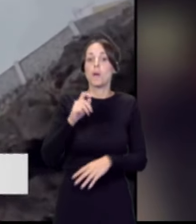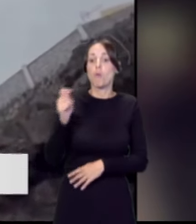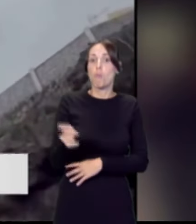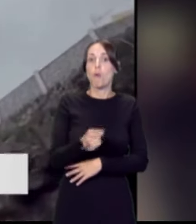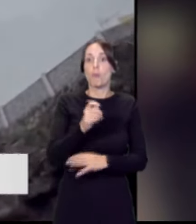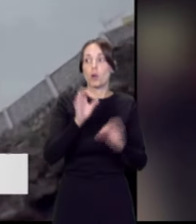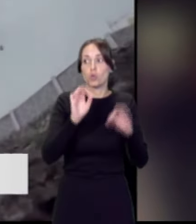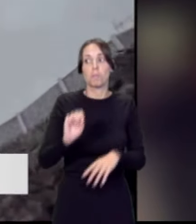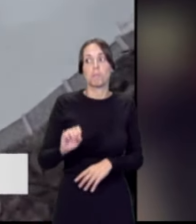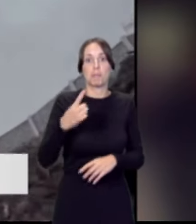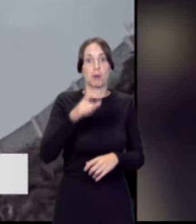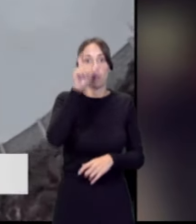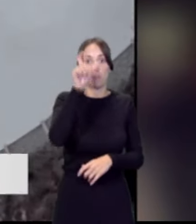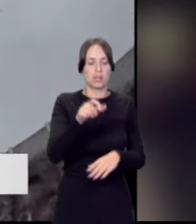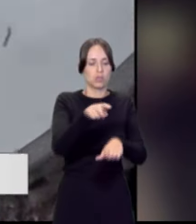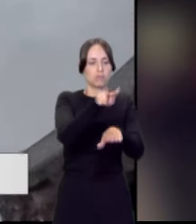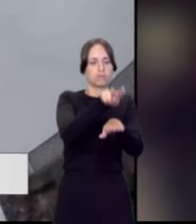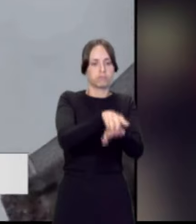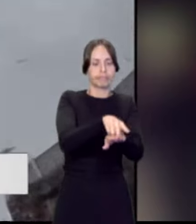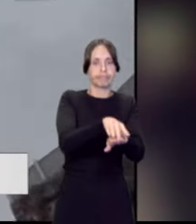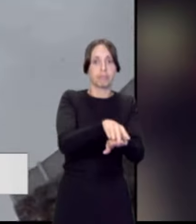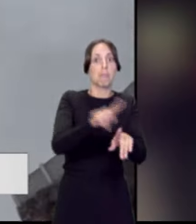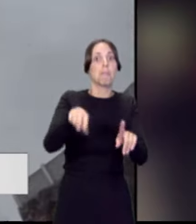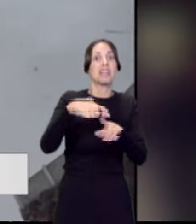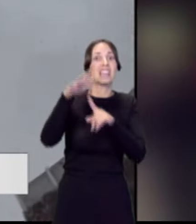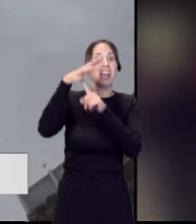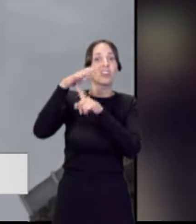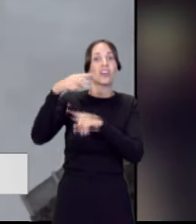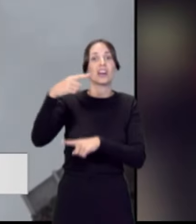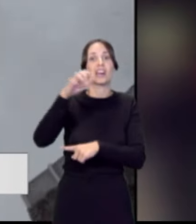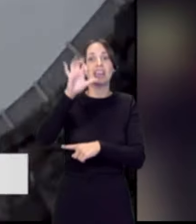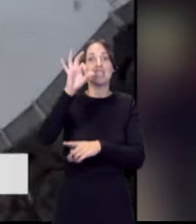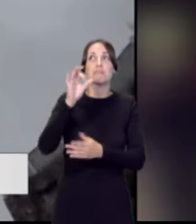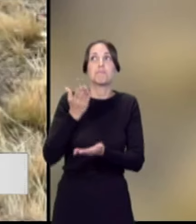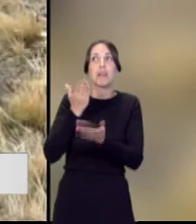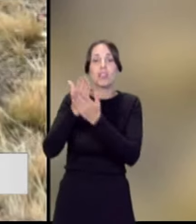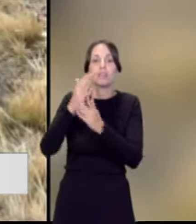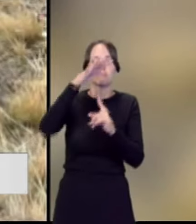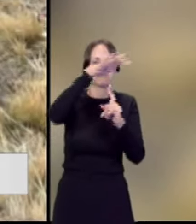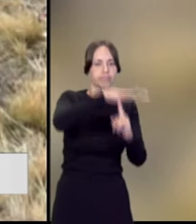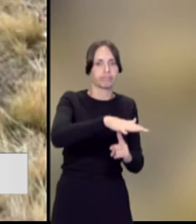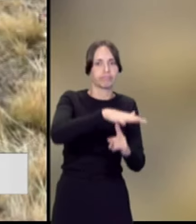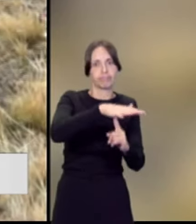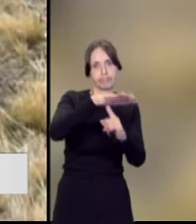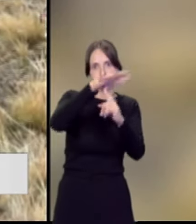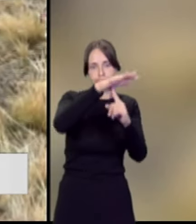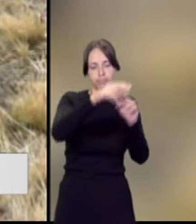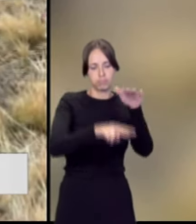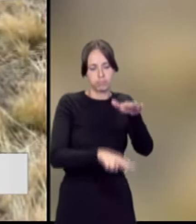inmovilizar al afectado y solicitaron helicóptero del GES para proceder a su evacuación.